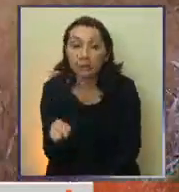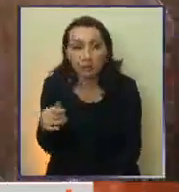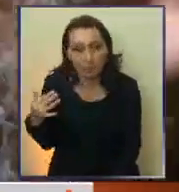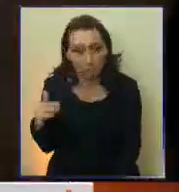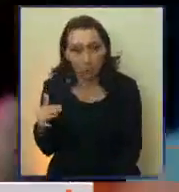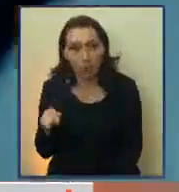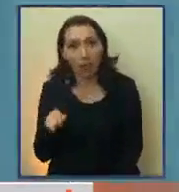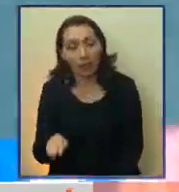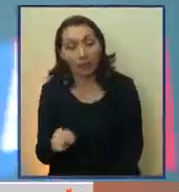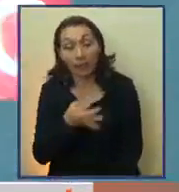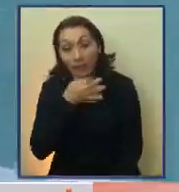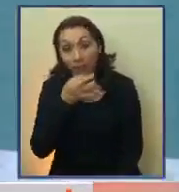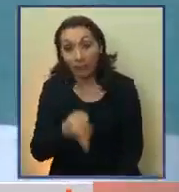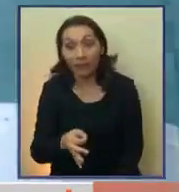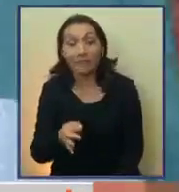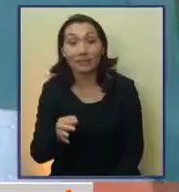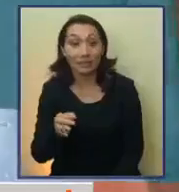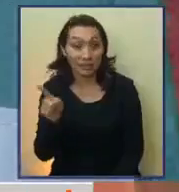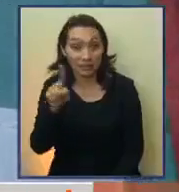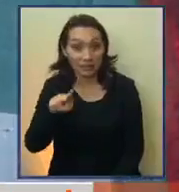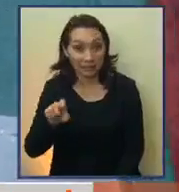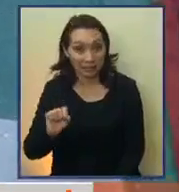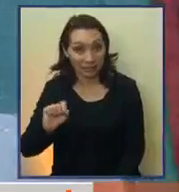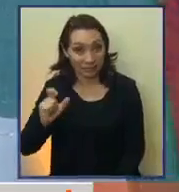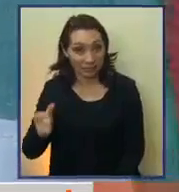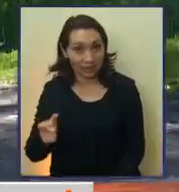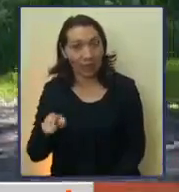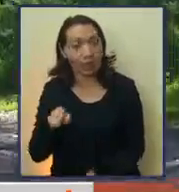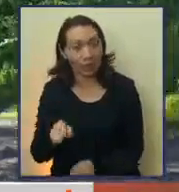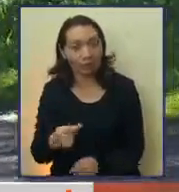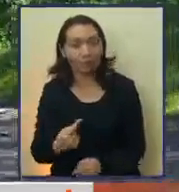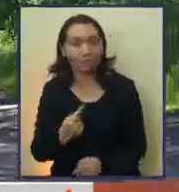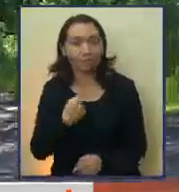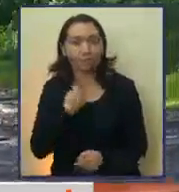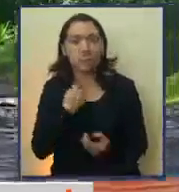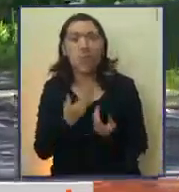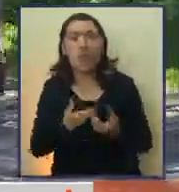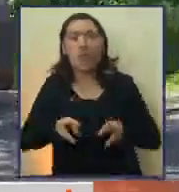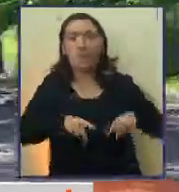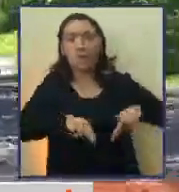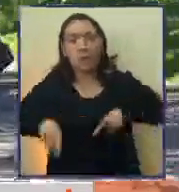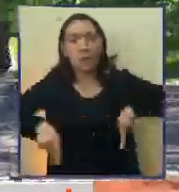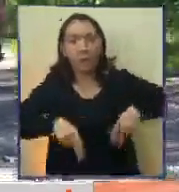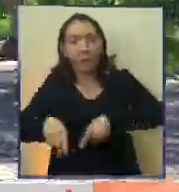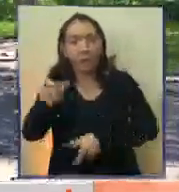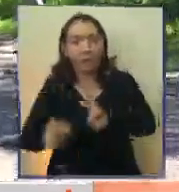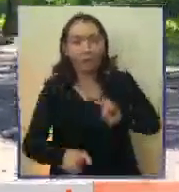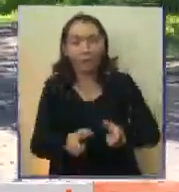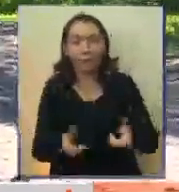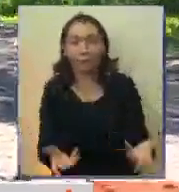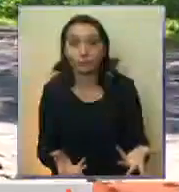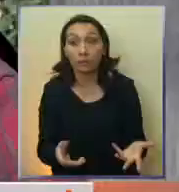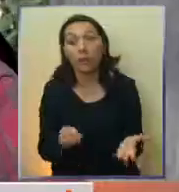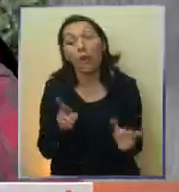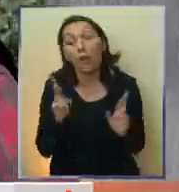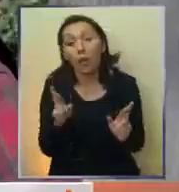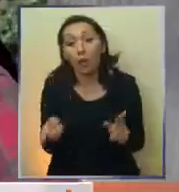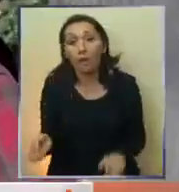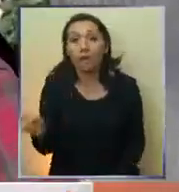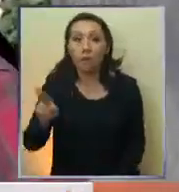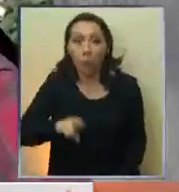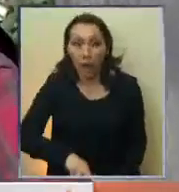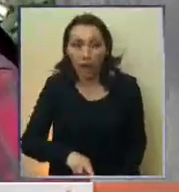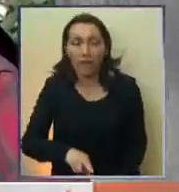condición que según el servicio agrícola y ganadero es afectada por el libre tránsito de las personas podemos que nos vuelva que se